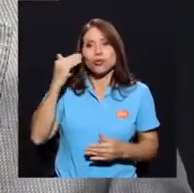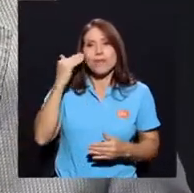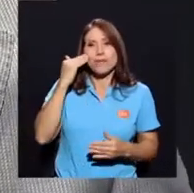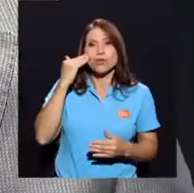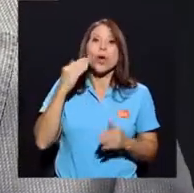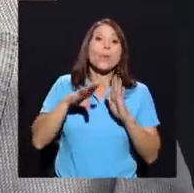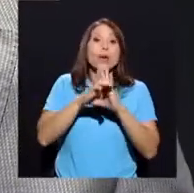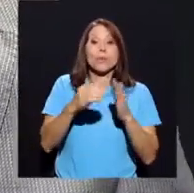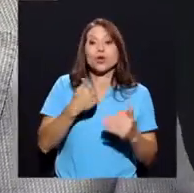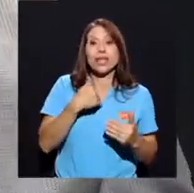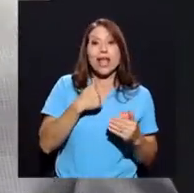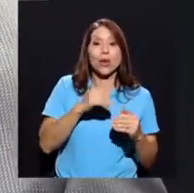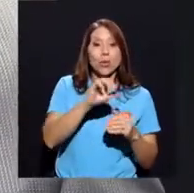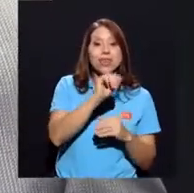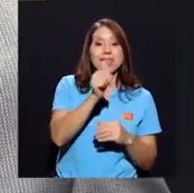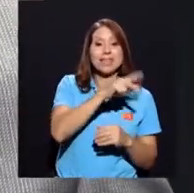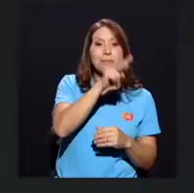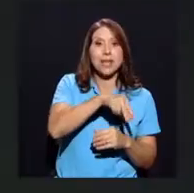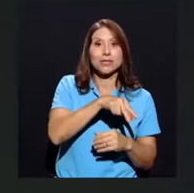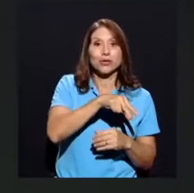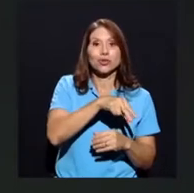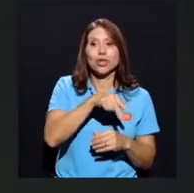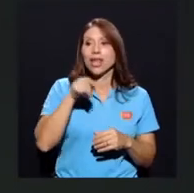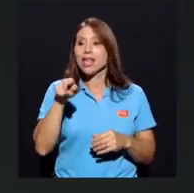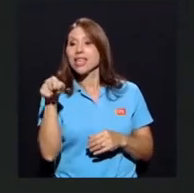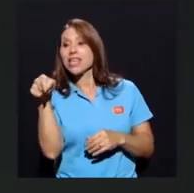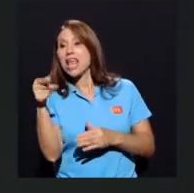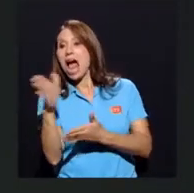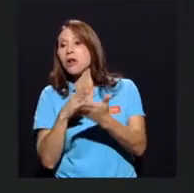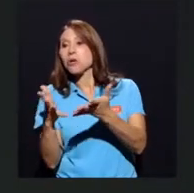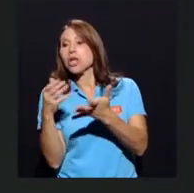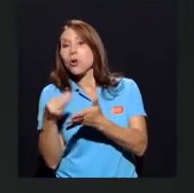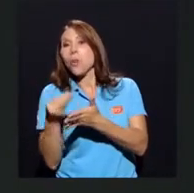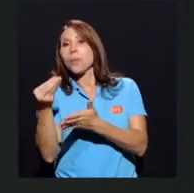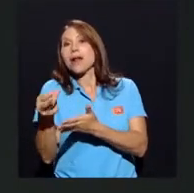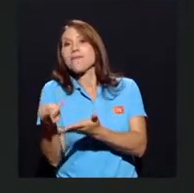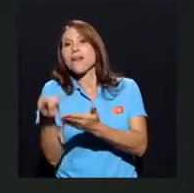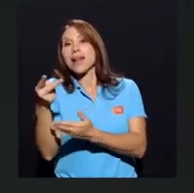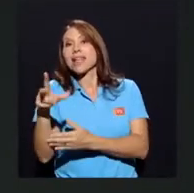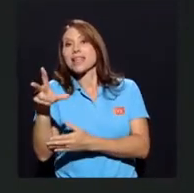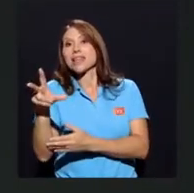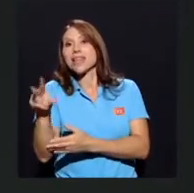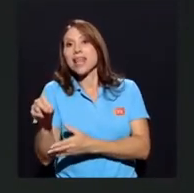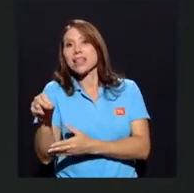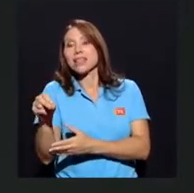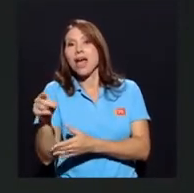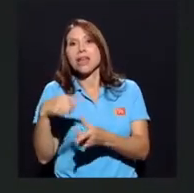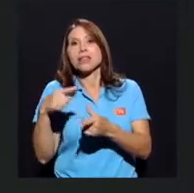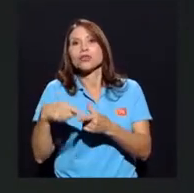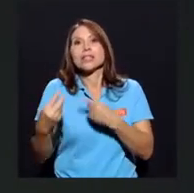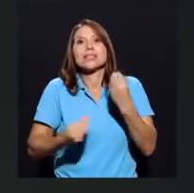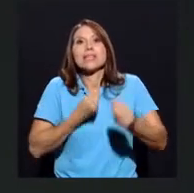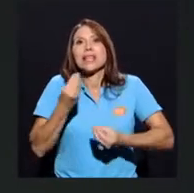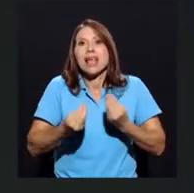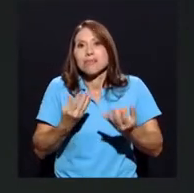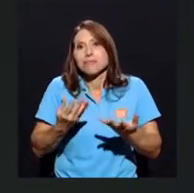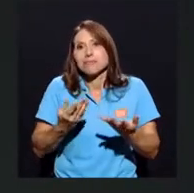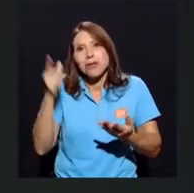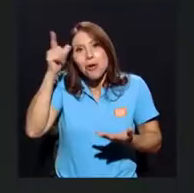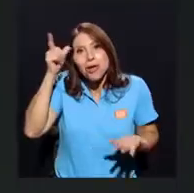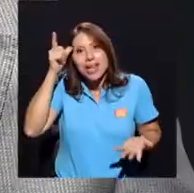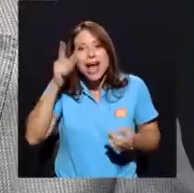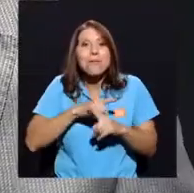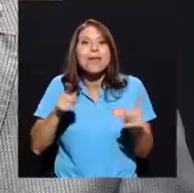la naranja vale vale 30 cuanta negra le puedo comprar bueno por ayuda a la lógica el 60% de nuestros estudiantes tienen problemas para